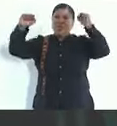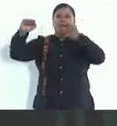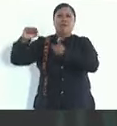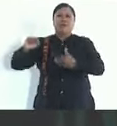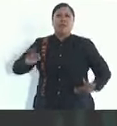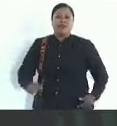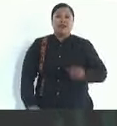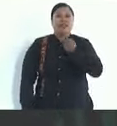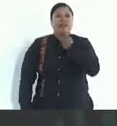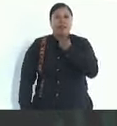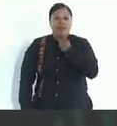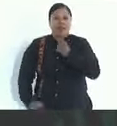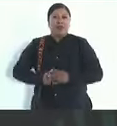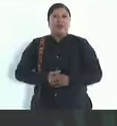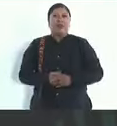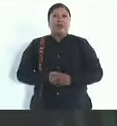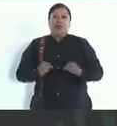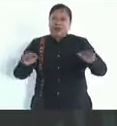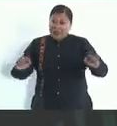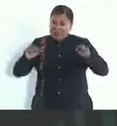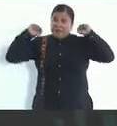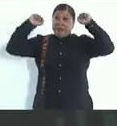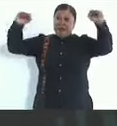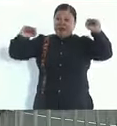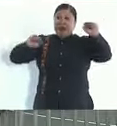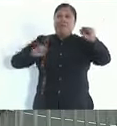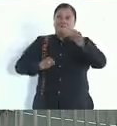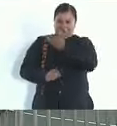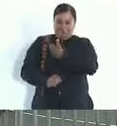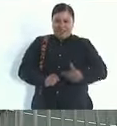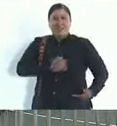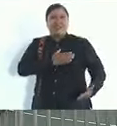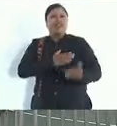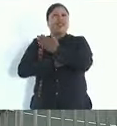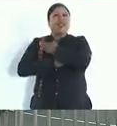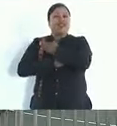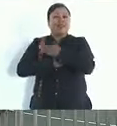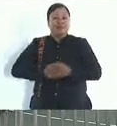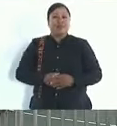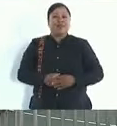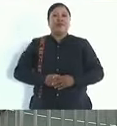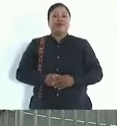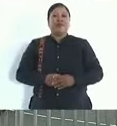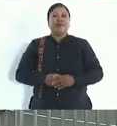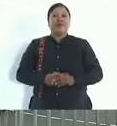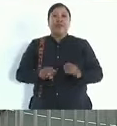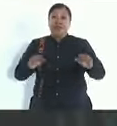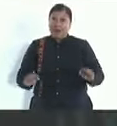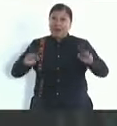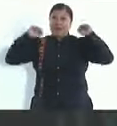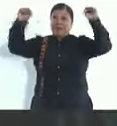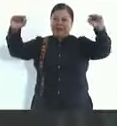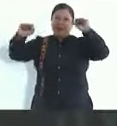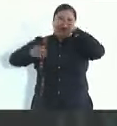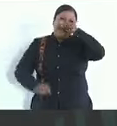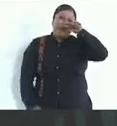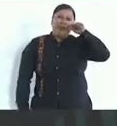Obrador! ¡Viva la presidenta electa Claudia Sheinbaum Pardo! ¡Viva Benito